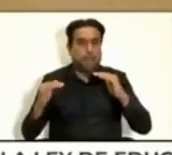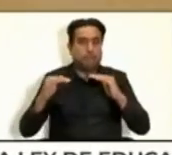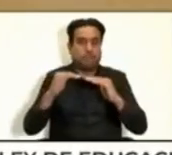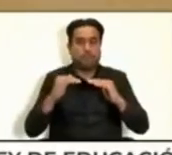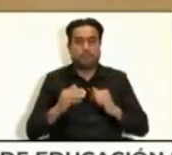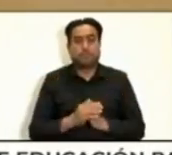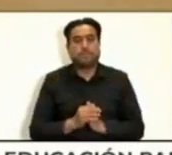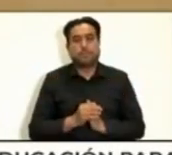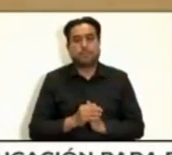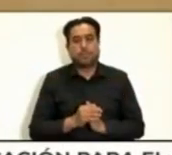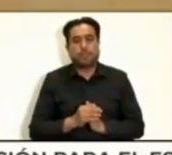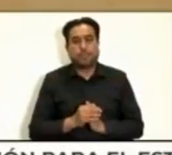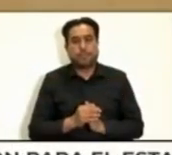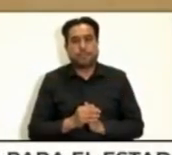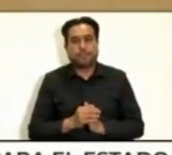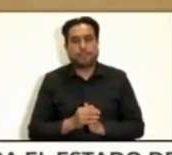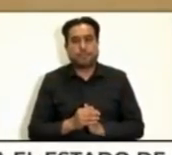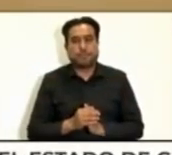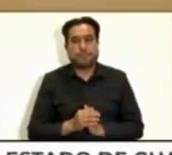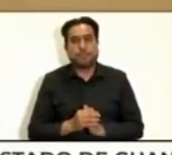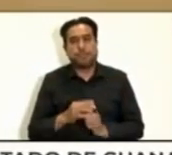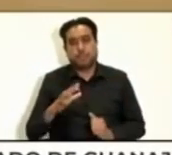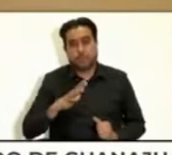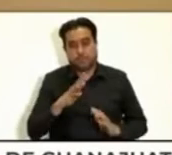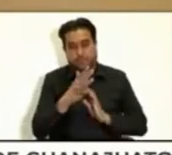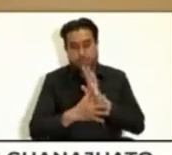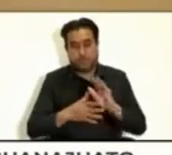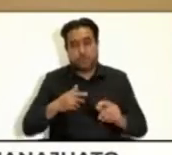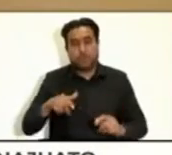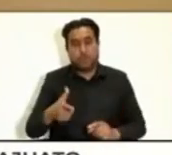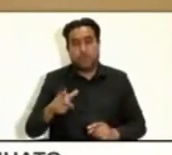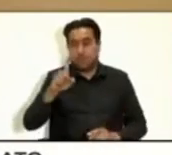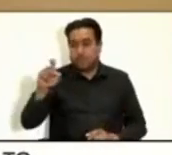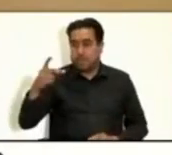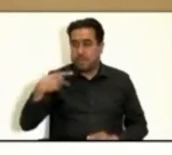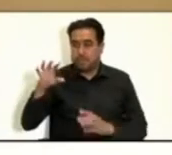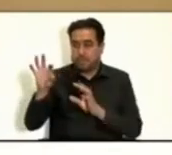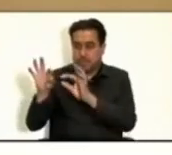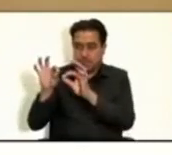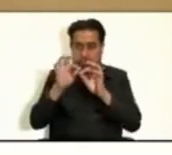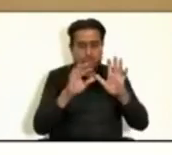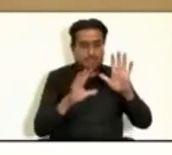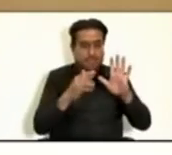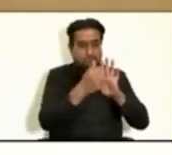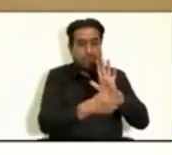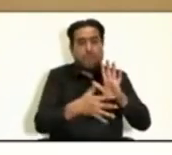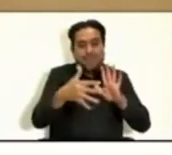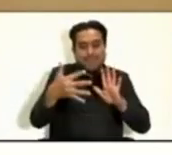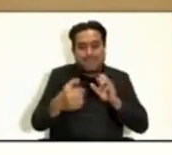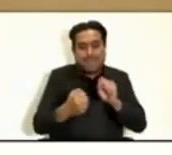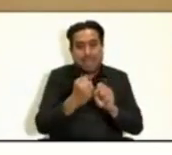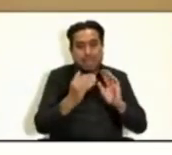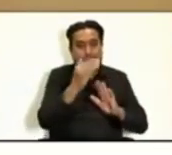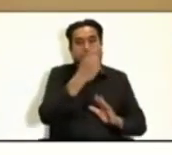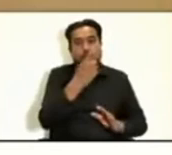de igual modo en la entidad cinco de cada 100 personas de 15 años y más no